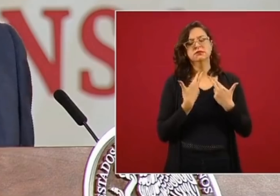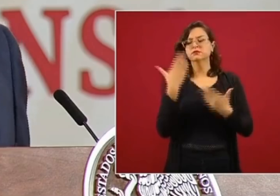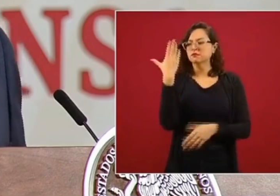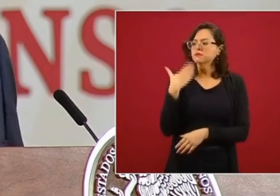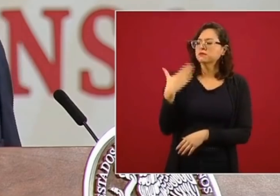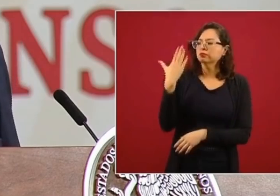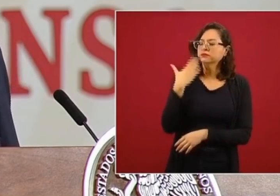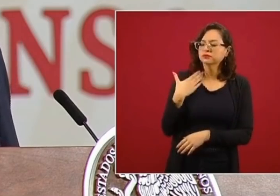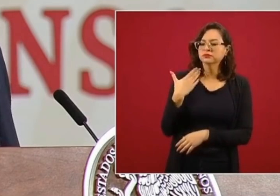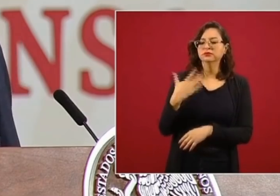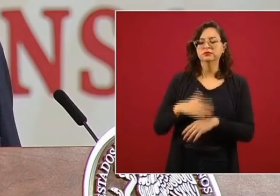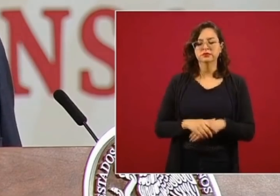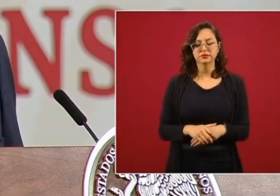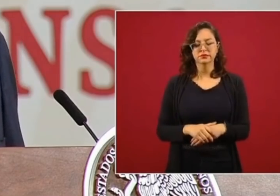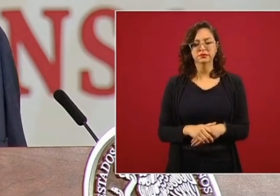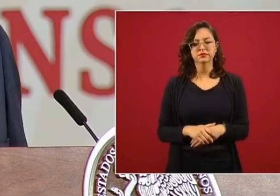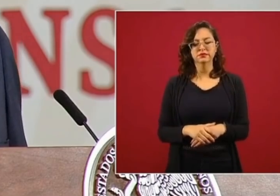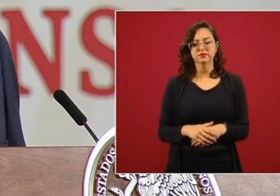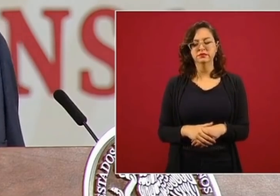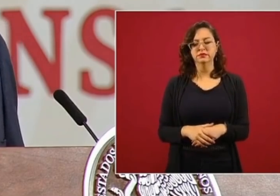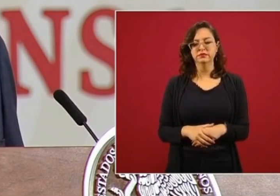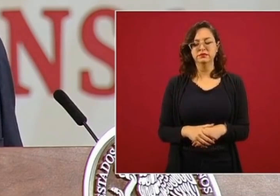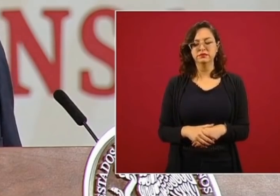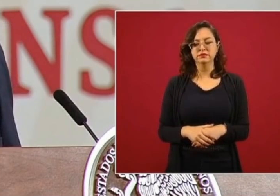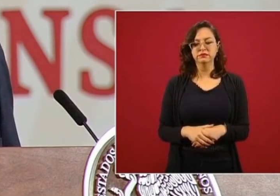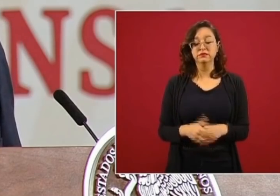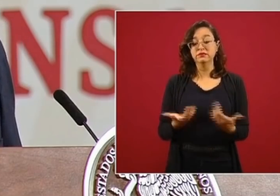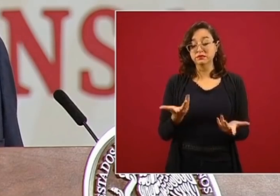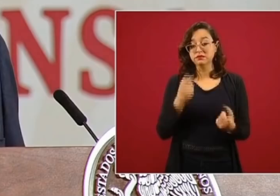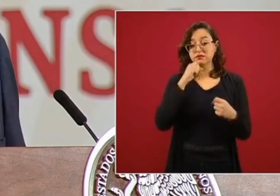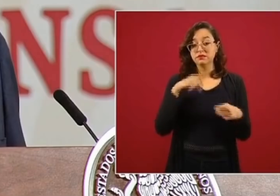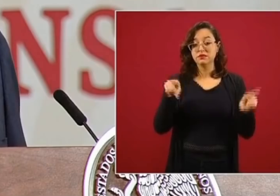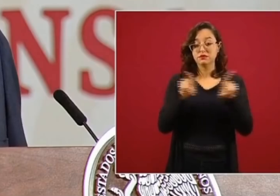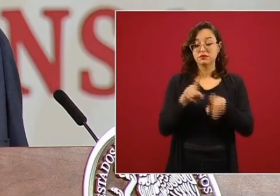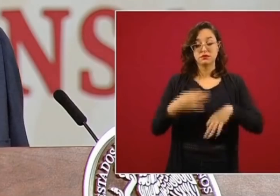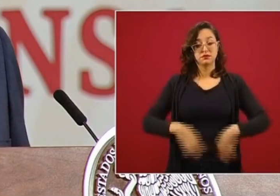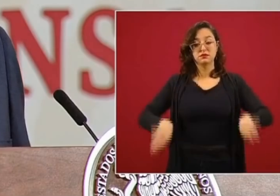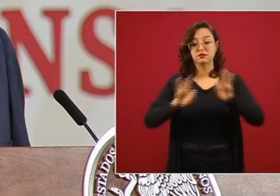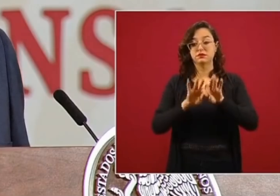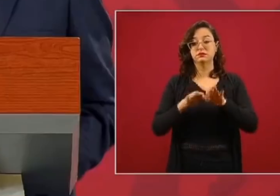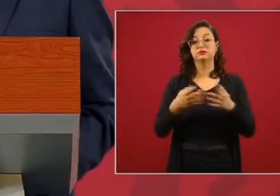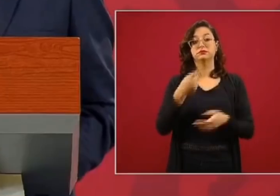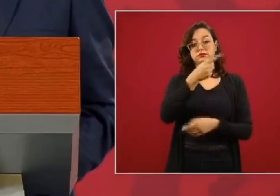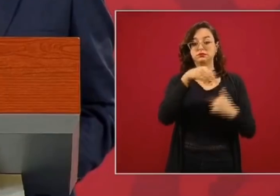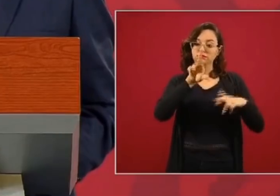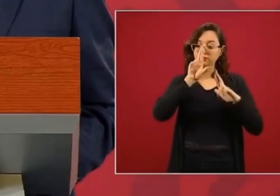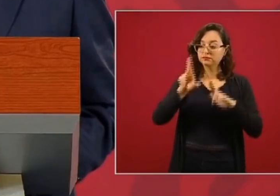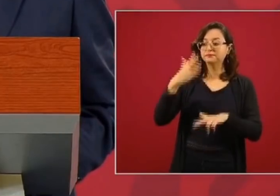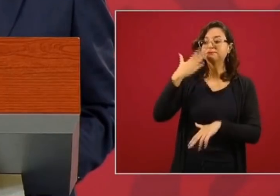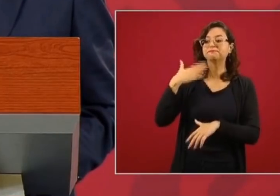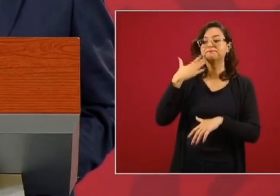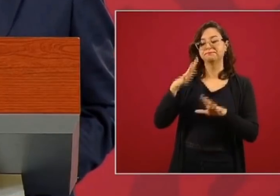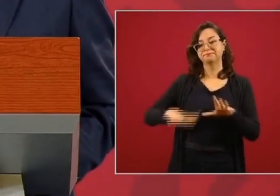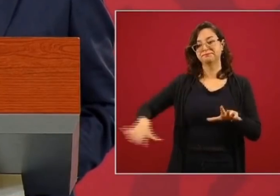cordial hacia nosotros y, lo que es más importante, hacia